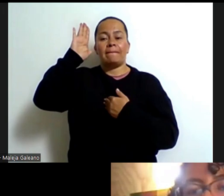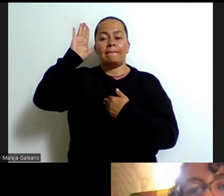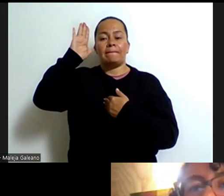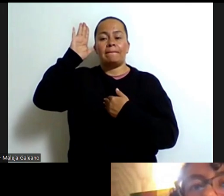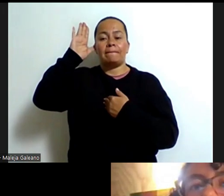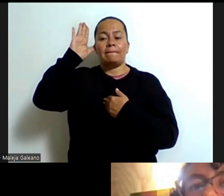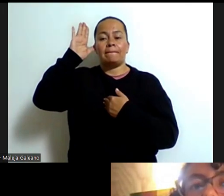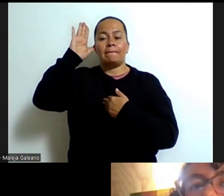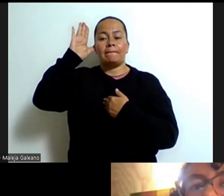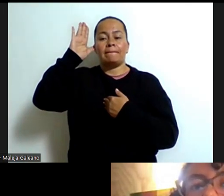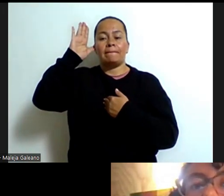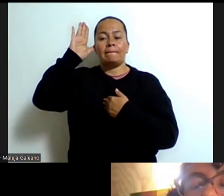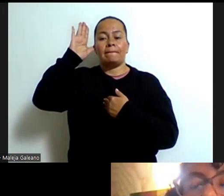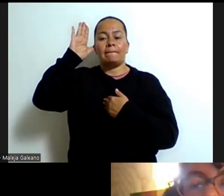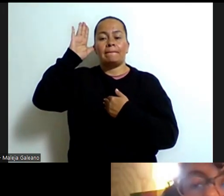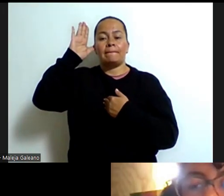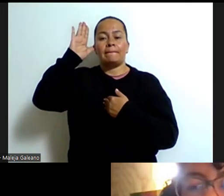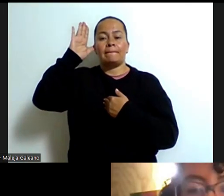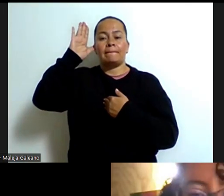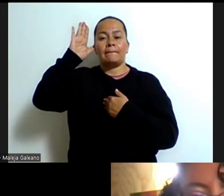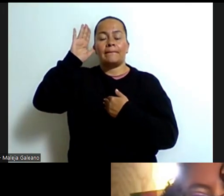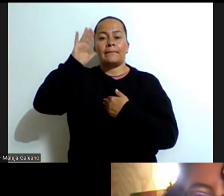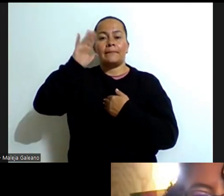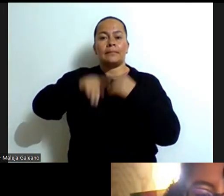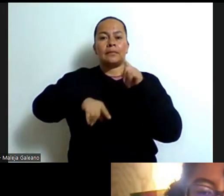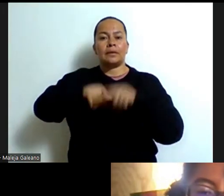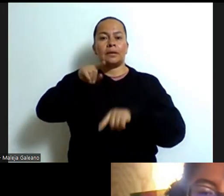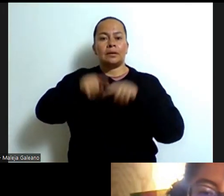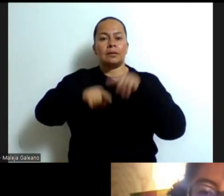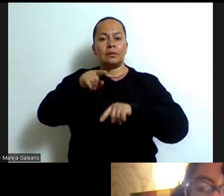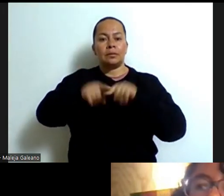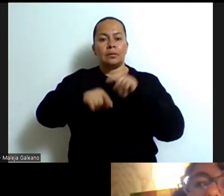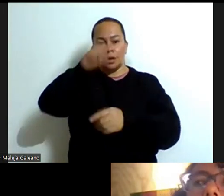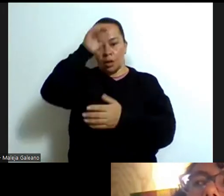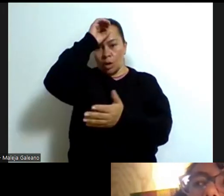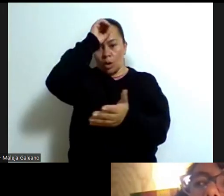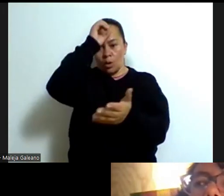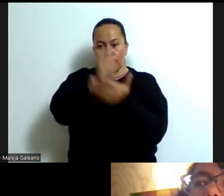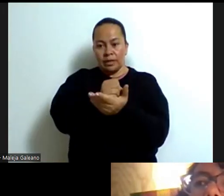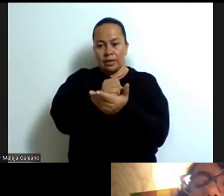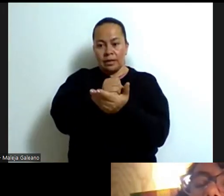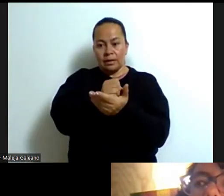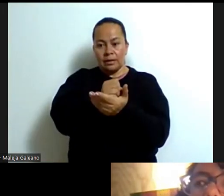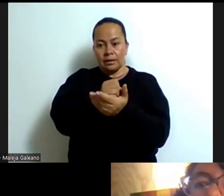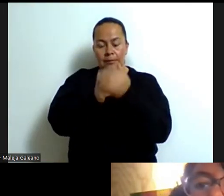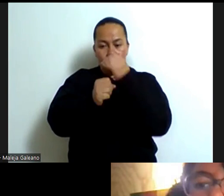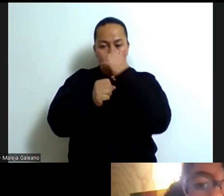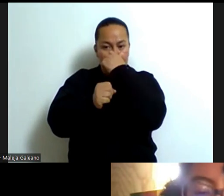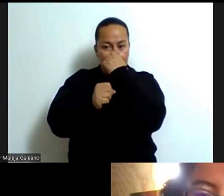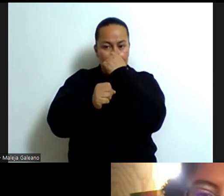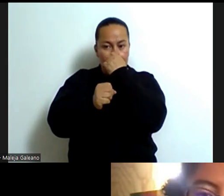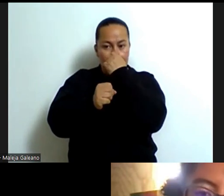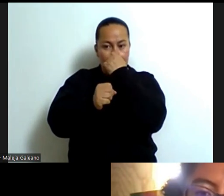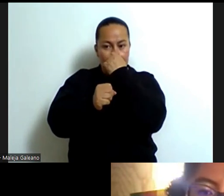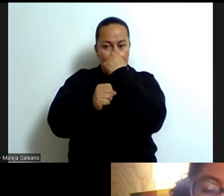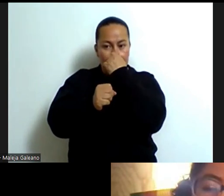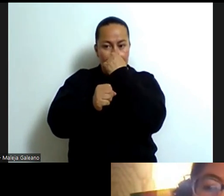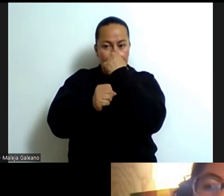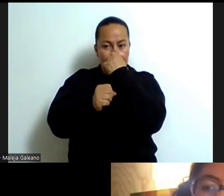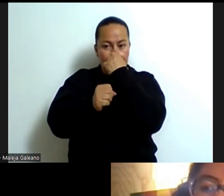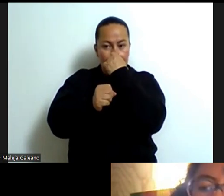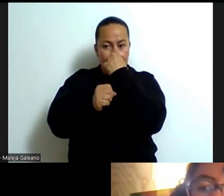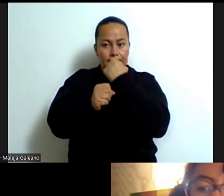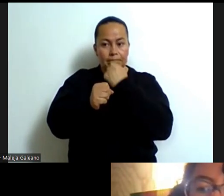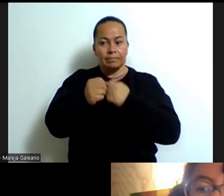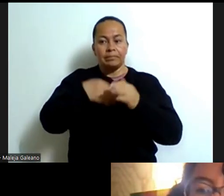sí eh que no puedo opinar que no puede eh decidir Sí